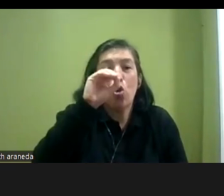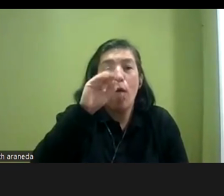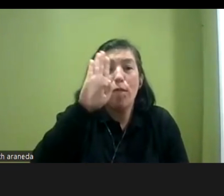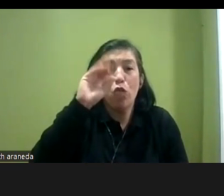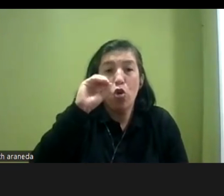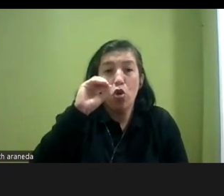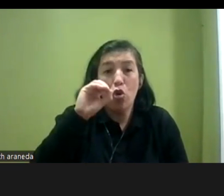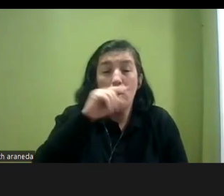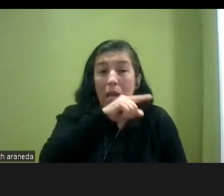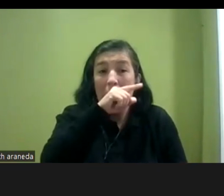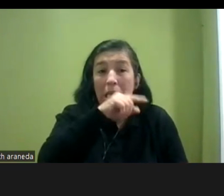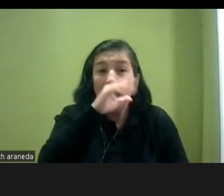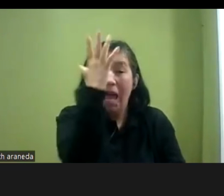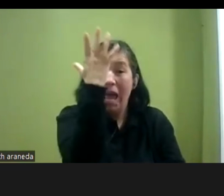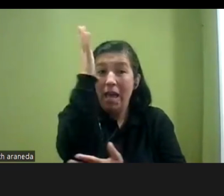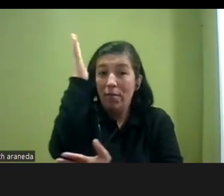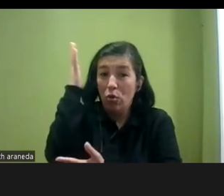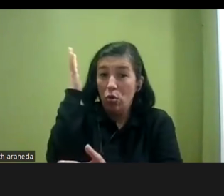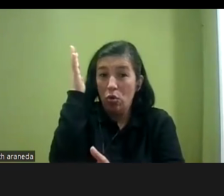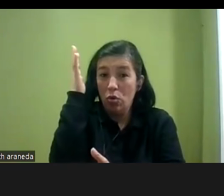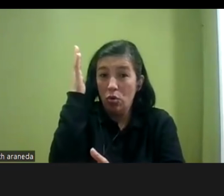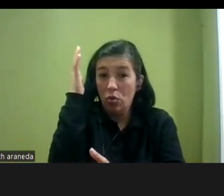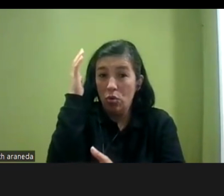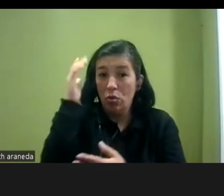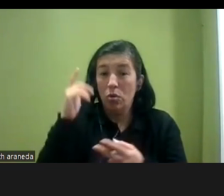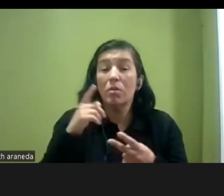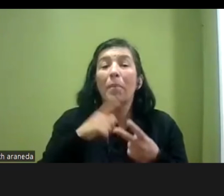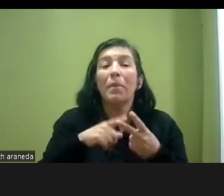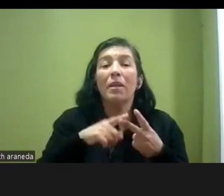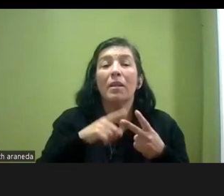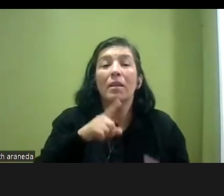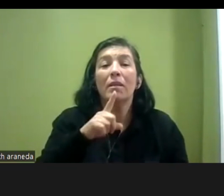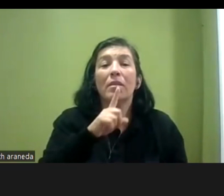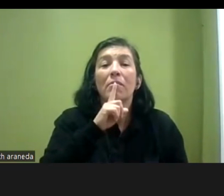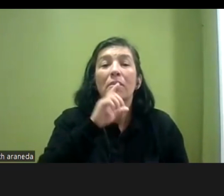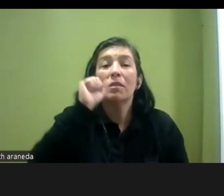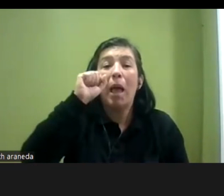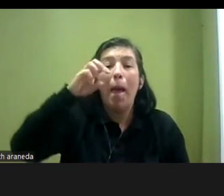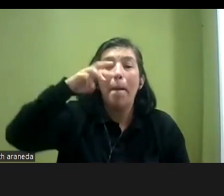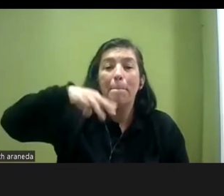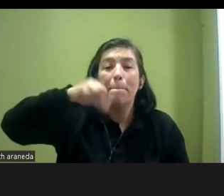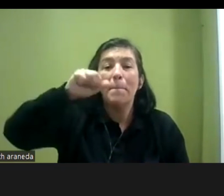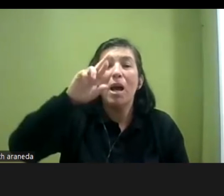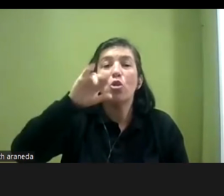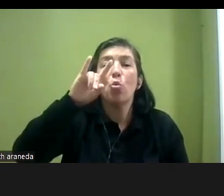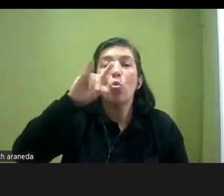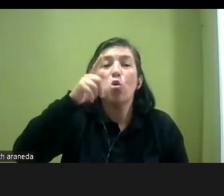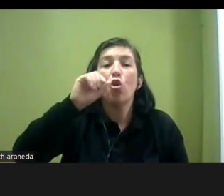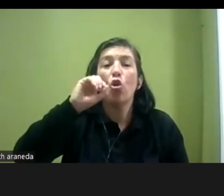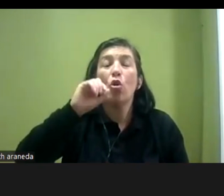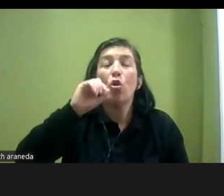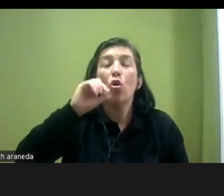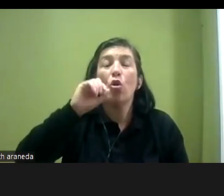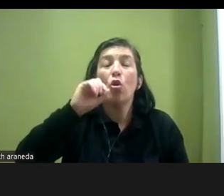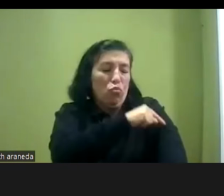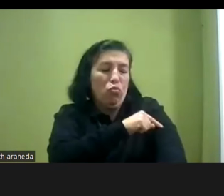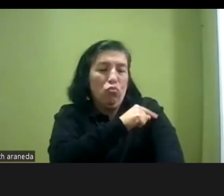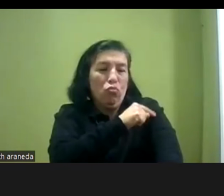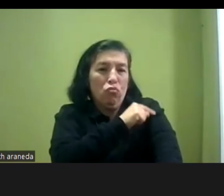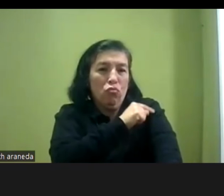Hugo, ¿no? eventualmente. ¿Cómo? Tamarugo. Tamarugo también es de más al sur. Pero sabemos